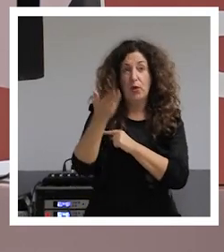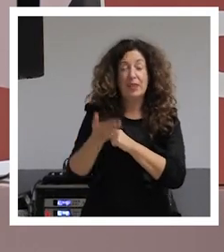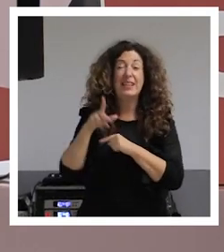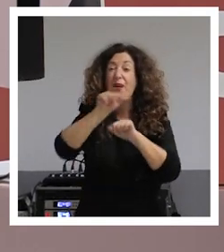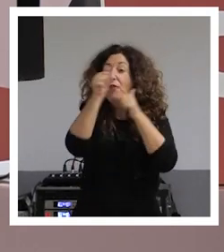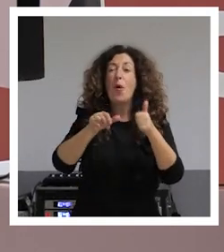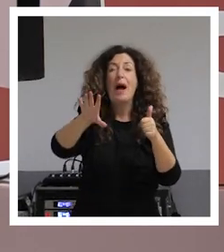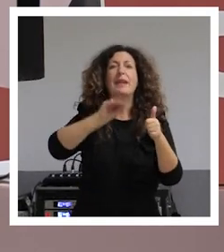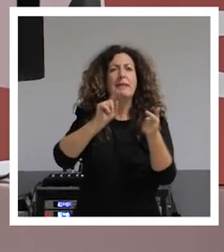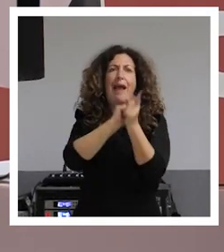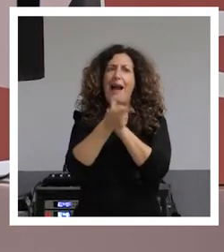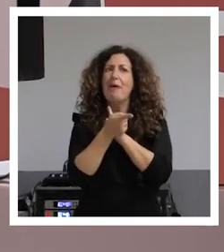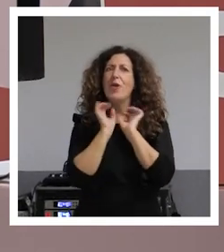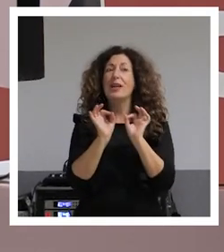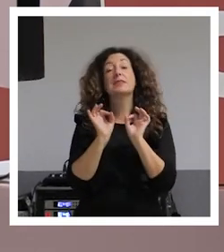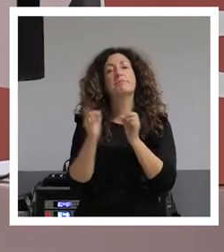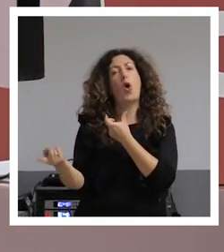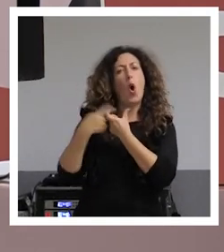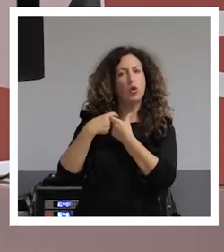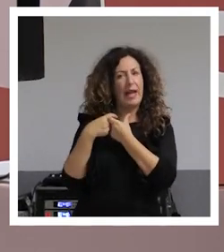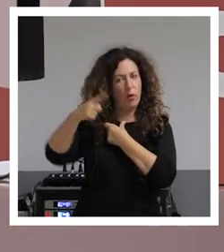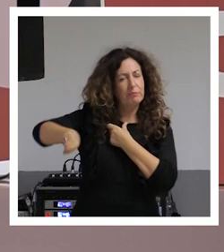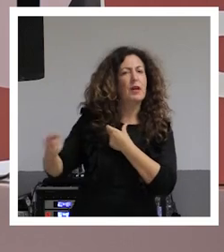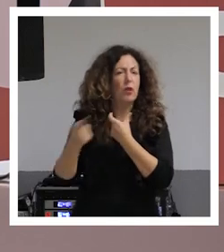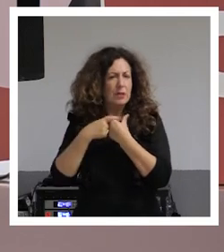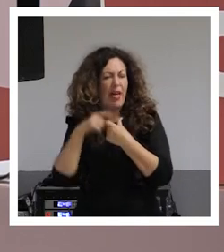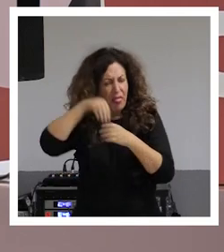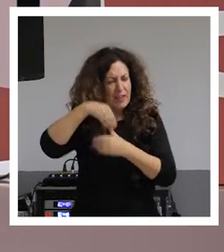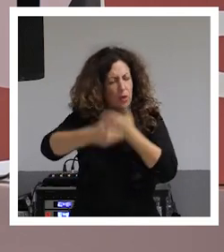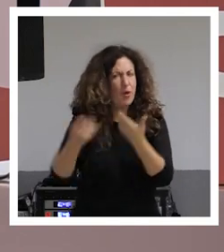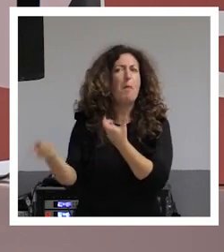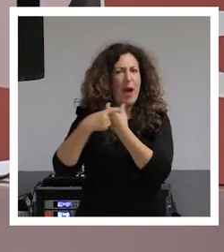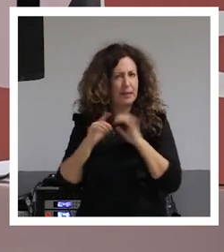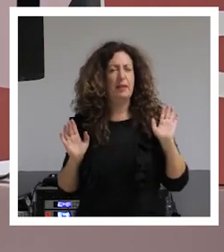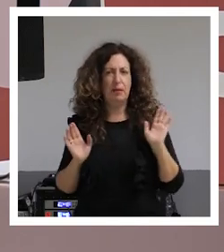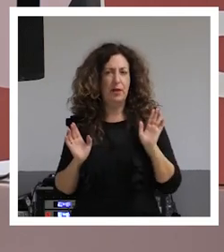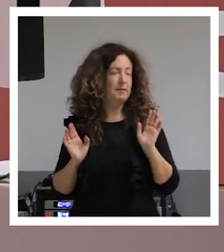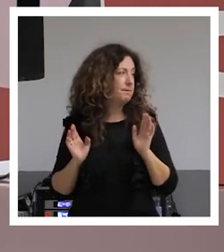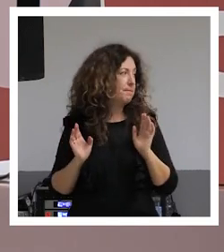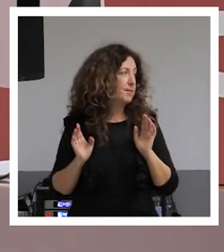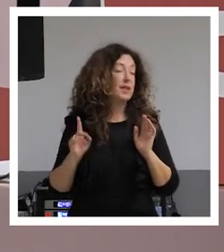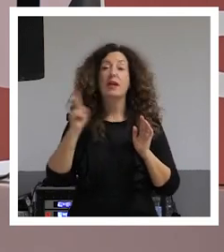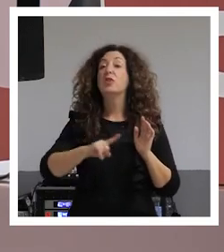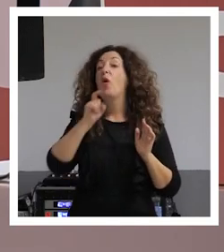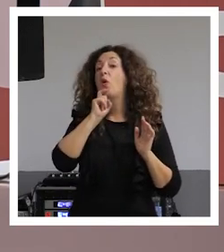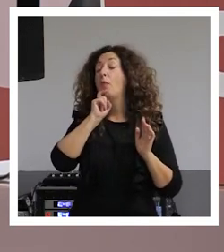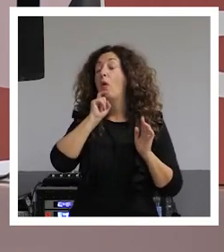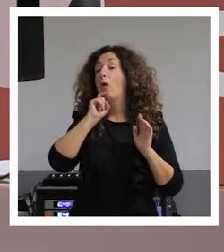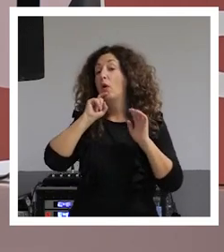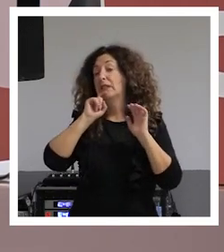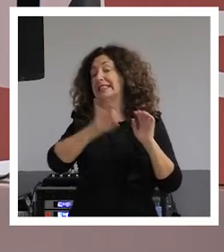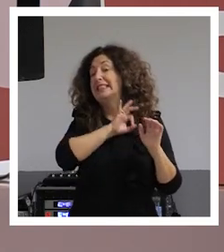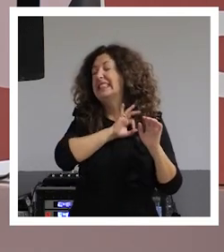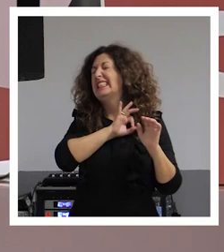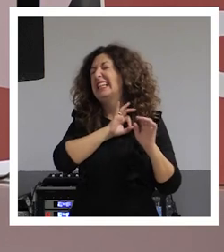que entiendan que esos cambios se den es contando con ellos que ellos participen en todo esos procesos no y eso no se consiguen en el congreso en el senado